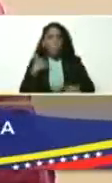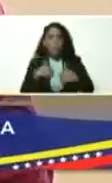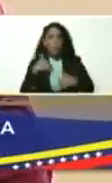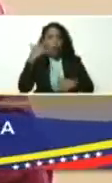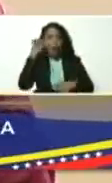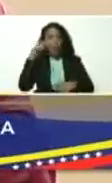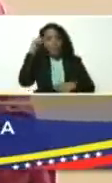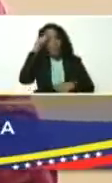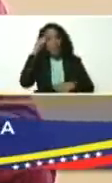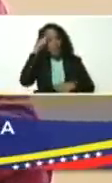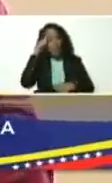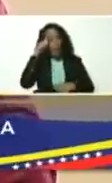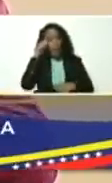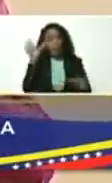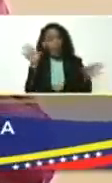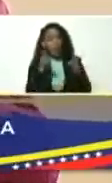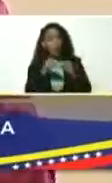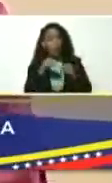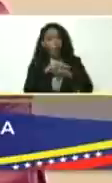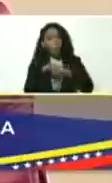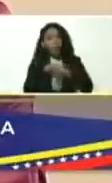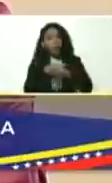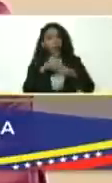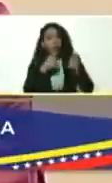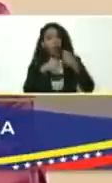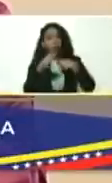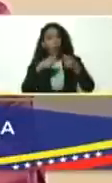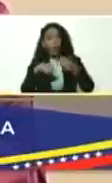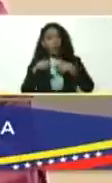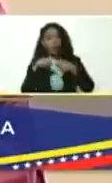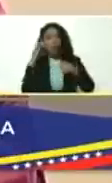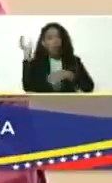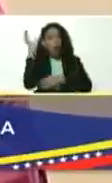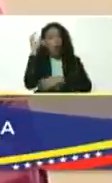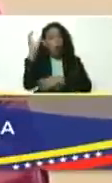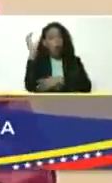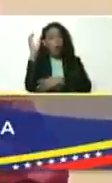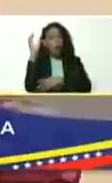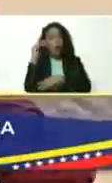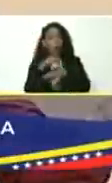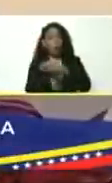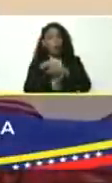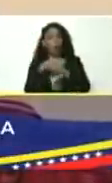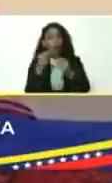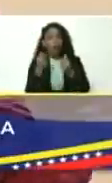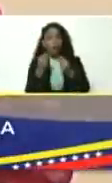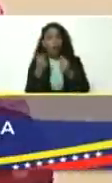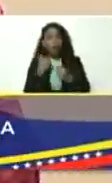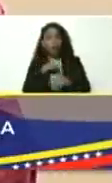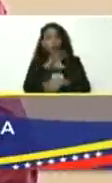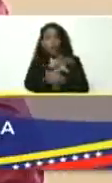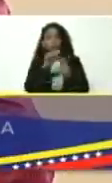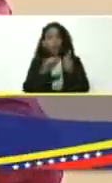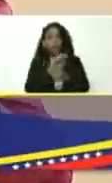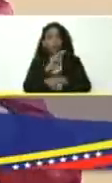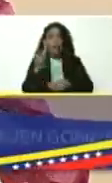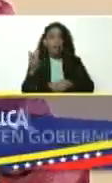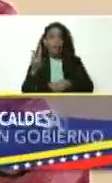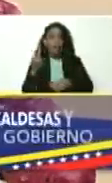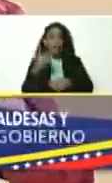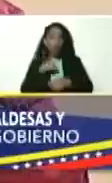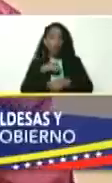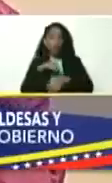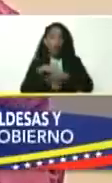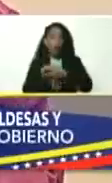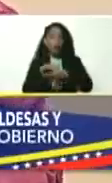una videoconferencia con los ministros de comercio de colombia y los ministros de la economía nuestra vicepresidente ejecutivo y nuestros ministros